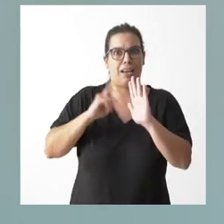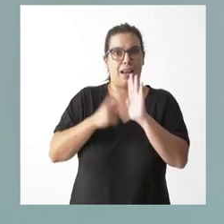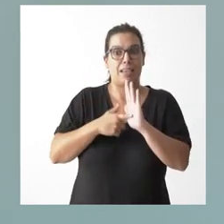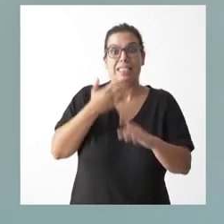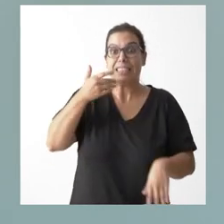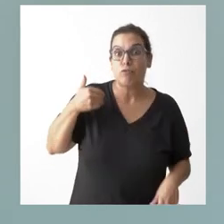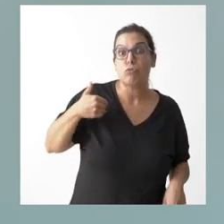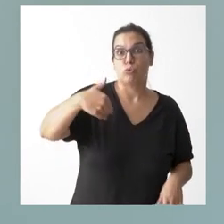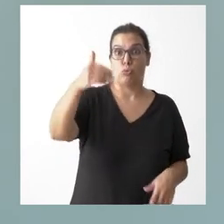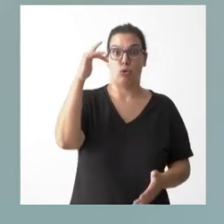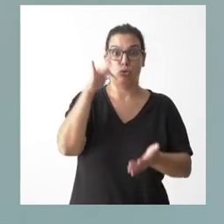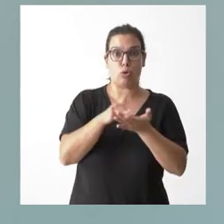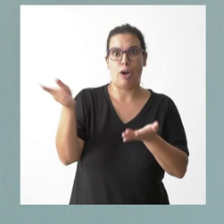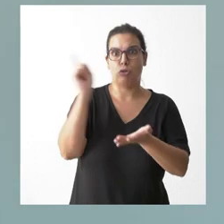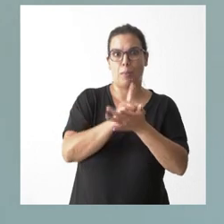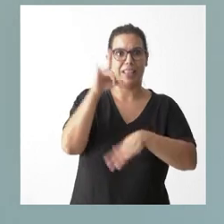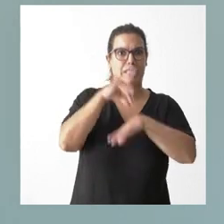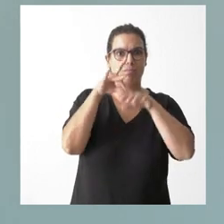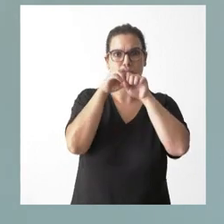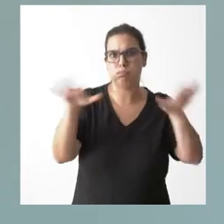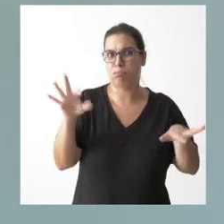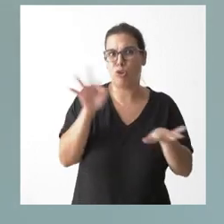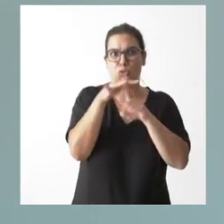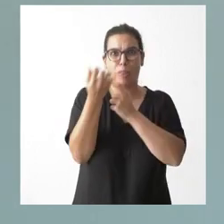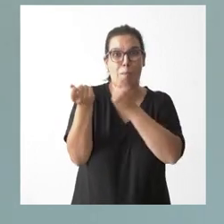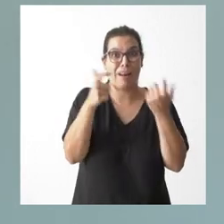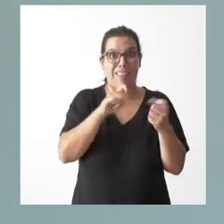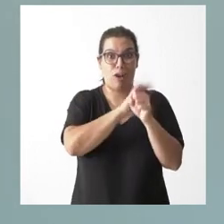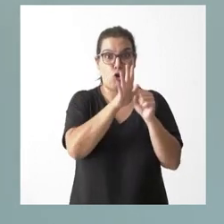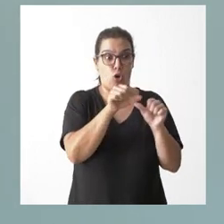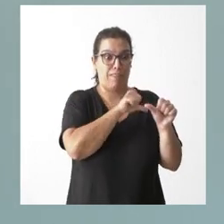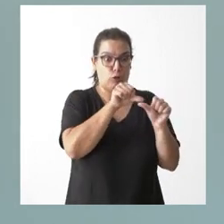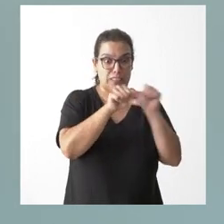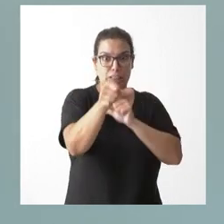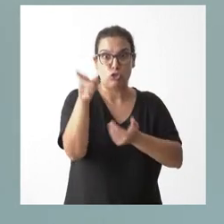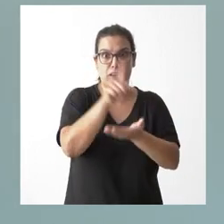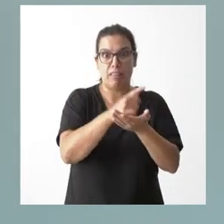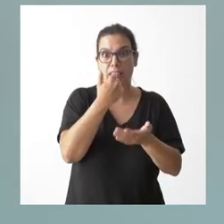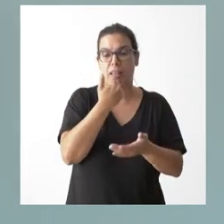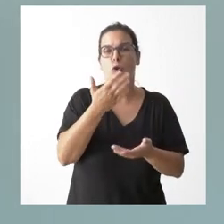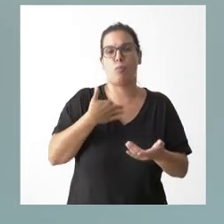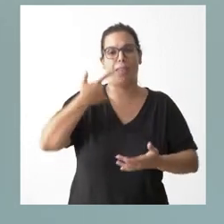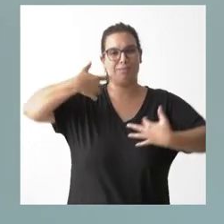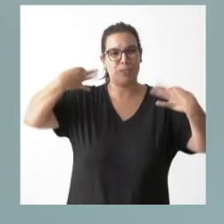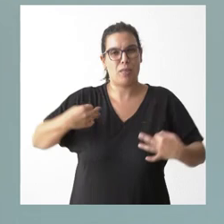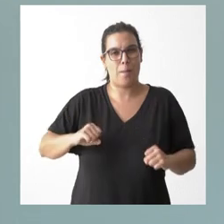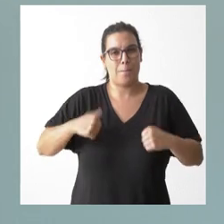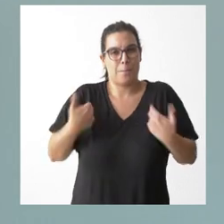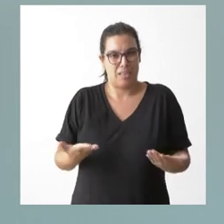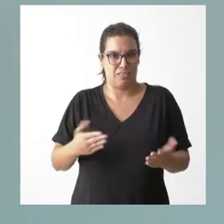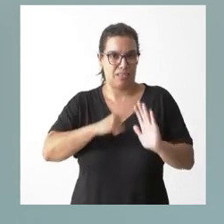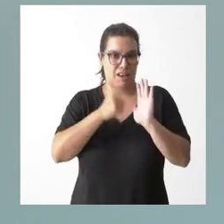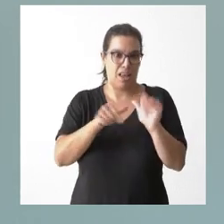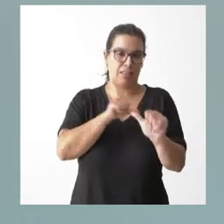vez tenemos nuevas pandemias, nuevas condiciones como las que hemos vivido, podamos actuar con mayores garantías jurídicas de las que hemos